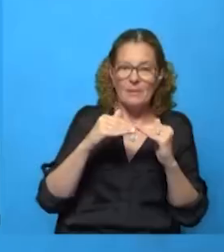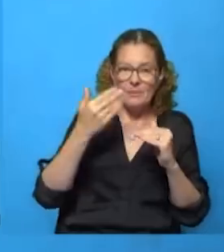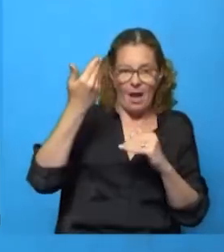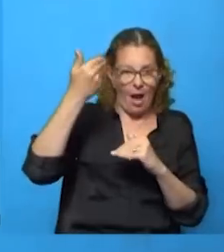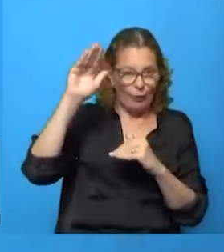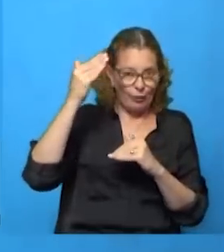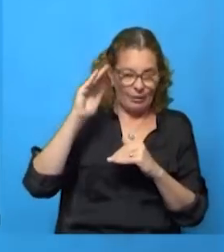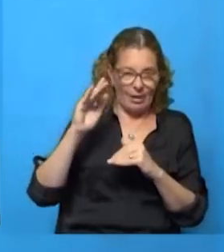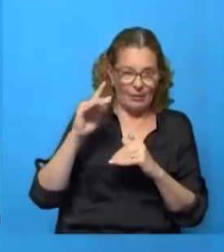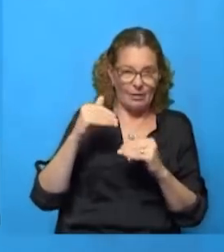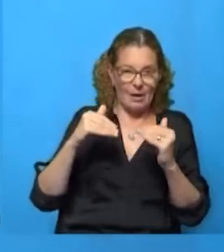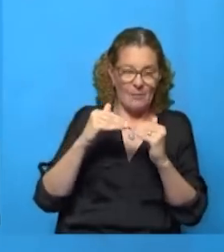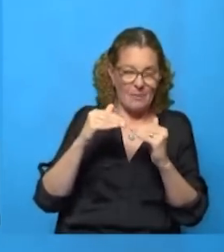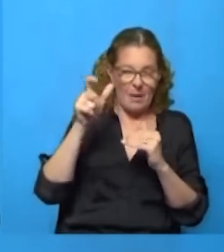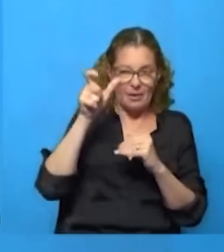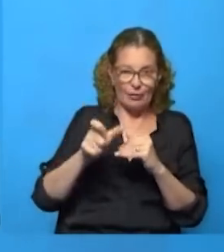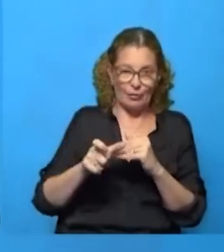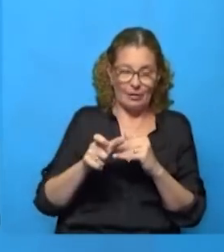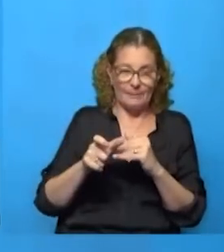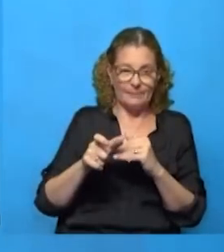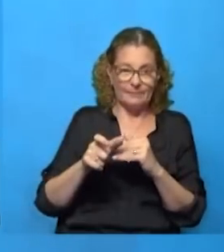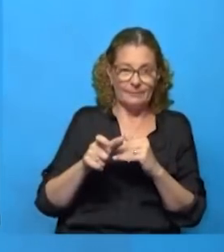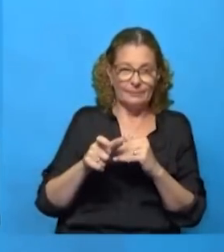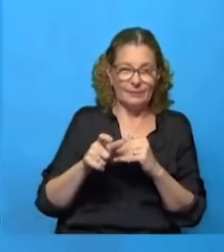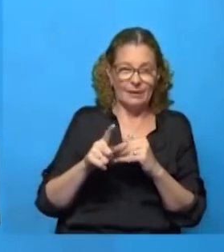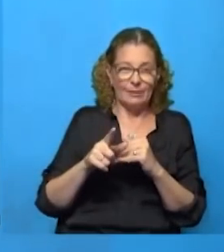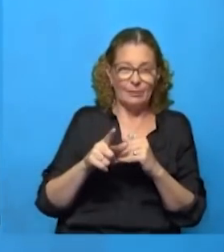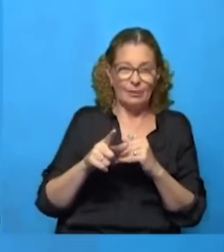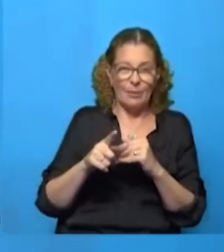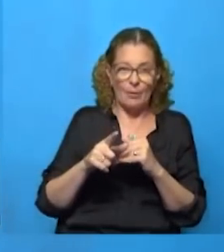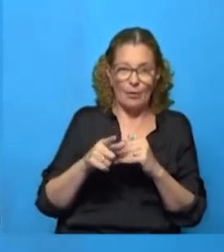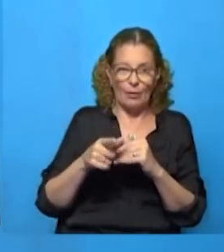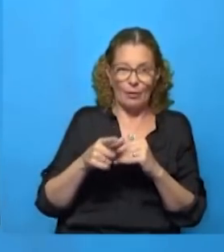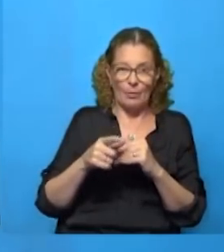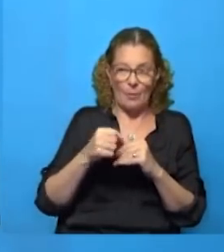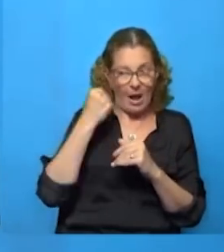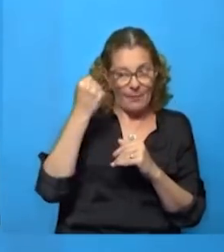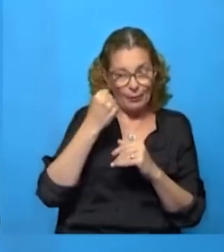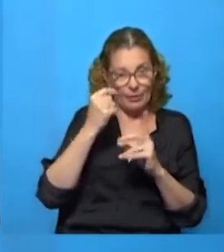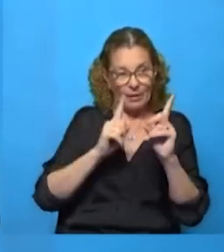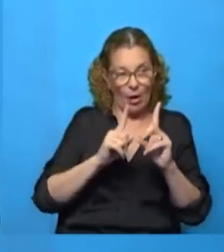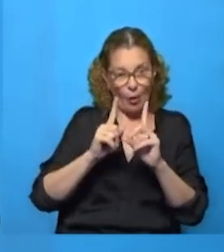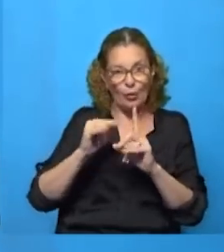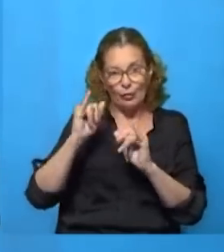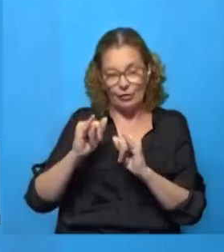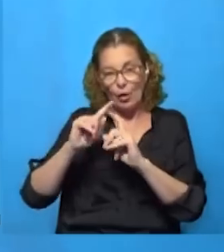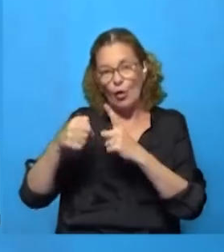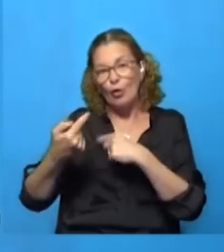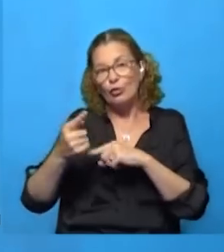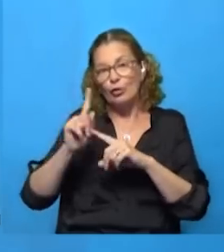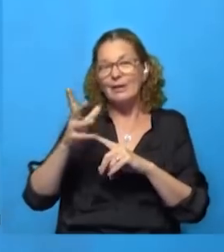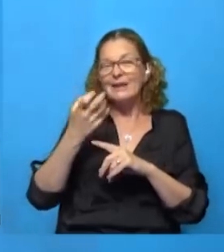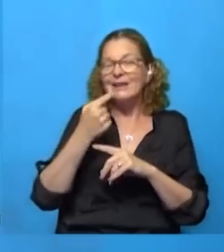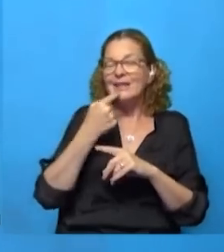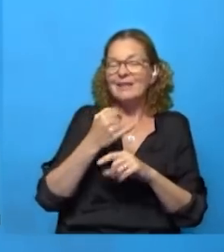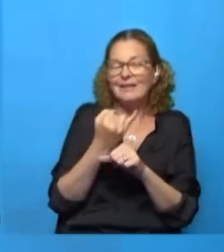jerarquías ni a las mismas personas ni tienen el mismo grado de gravedad de lo que significa